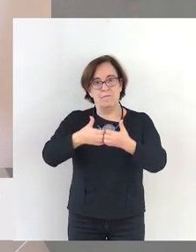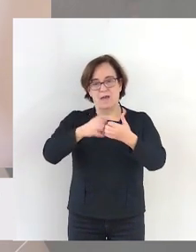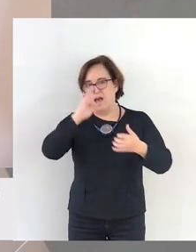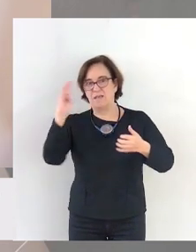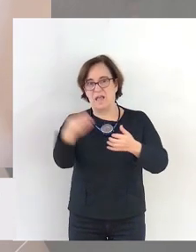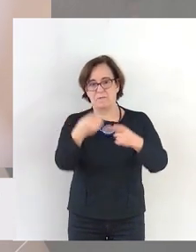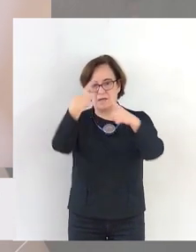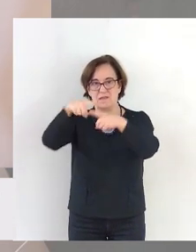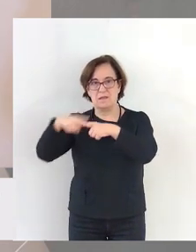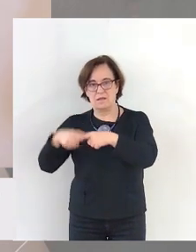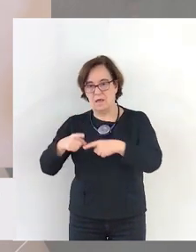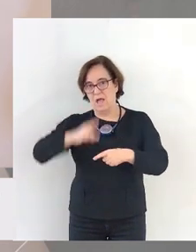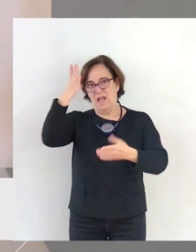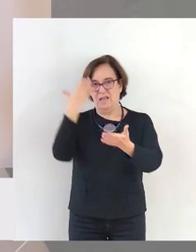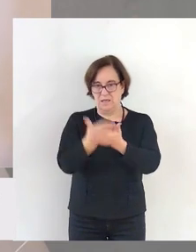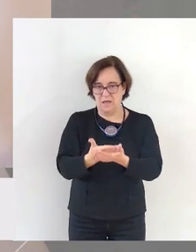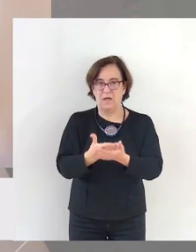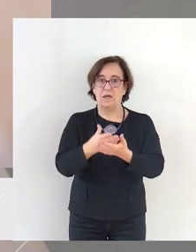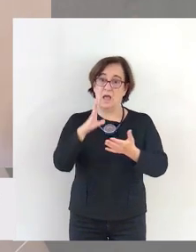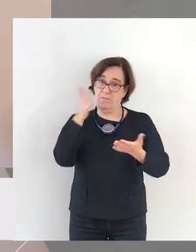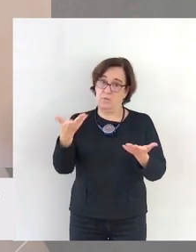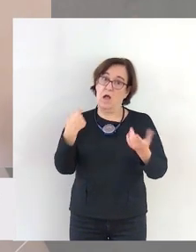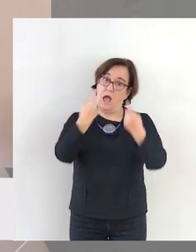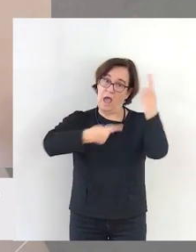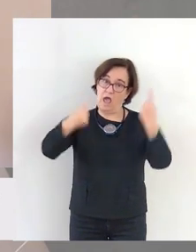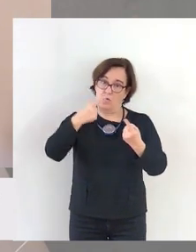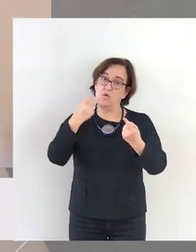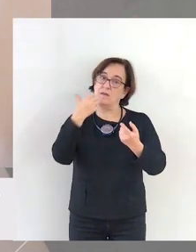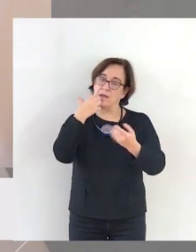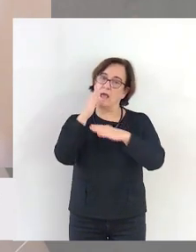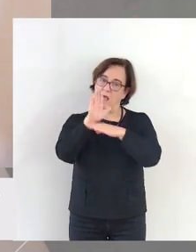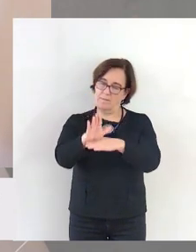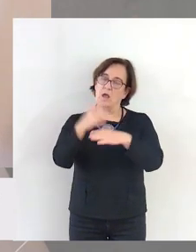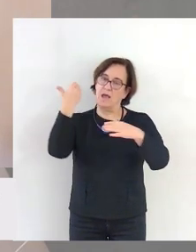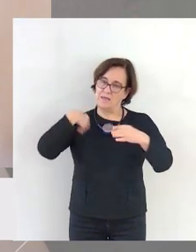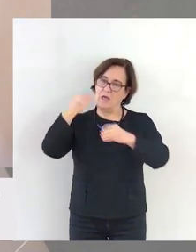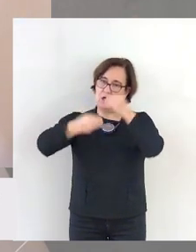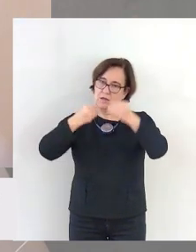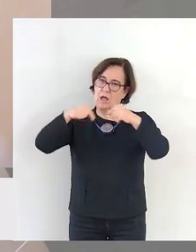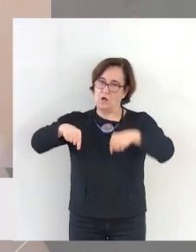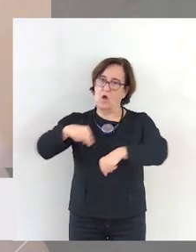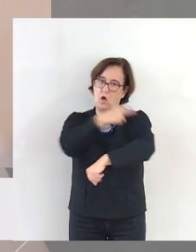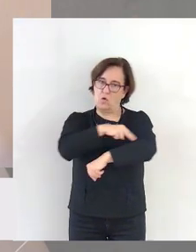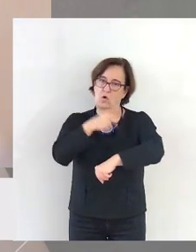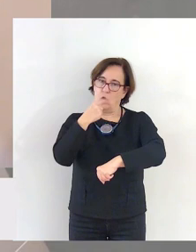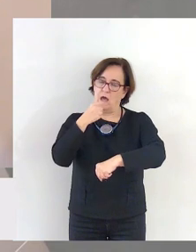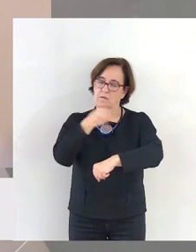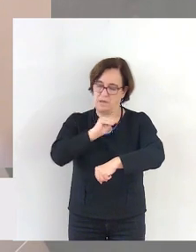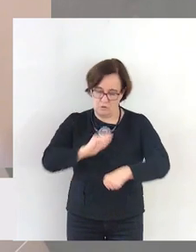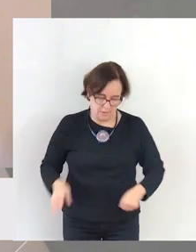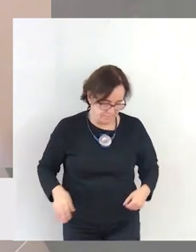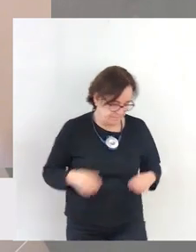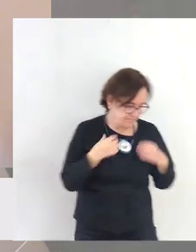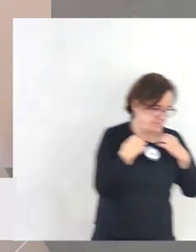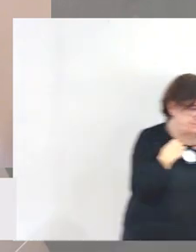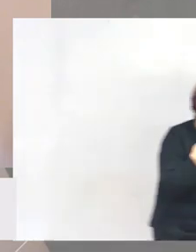a través de distintas iniciativas y pongo algunos de estos ejemplos de lo que ya estamos haciendo en cruzroja española